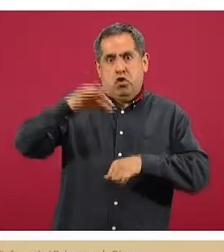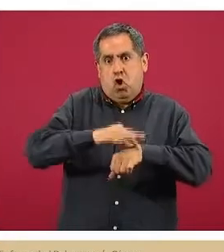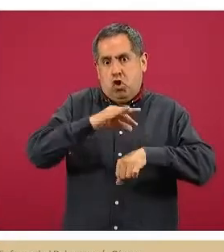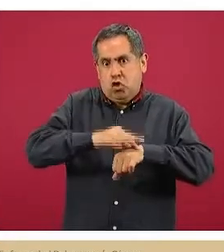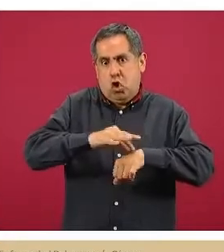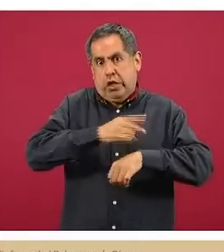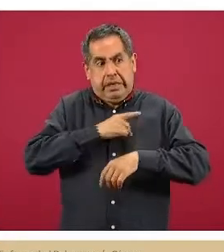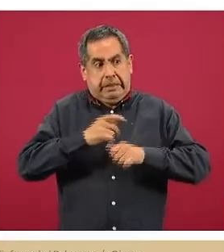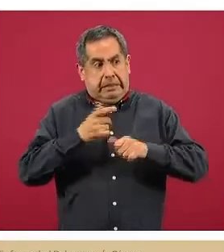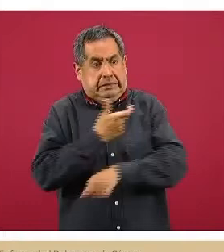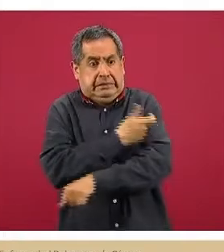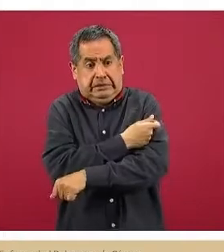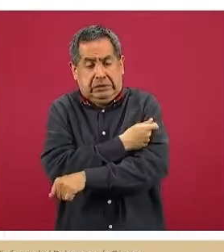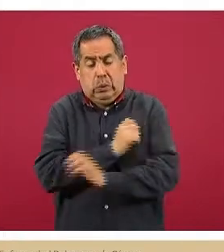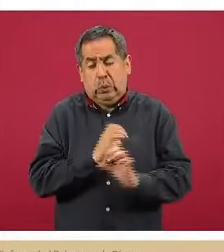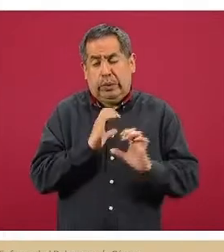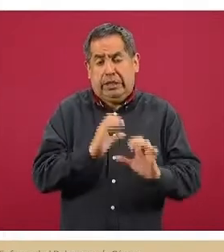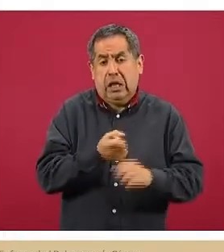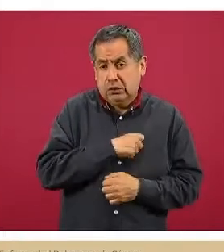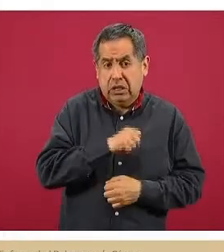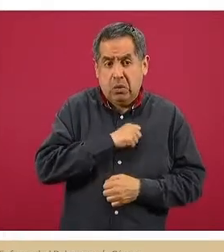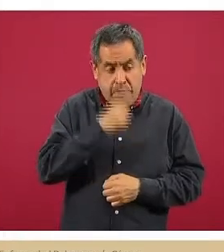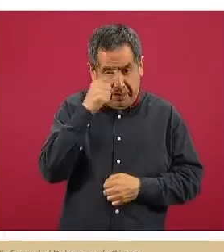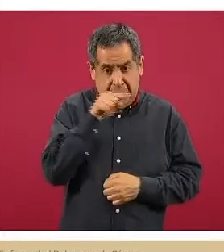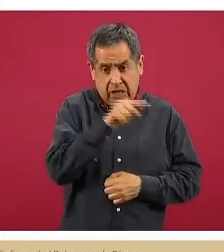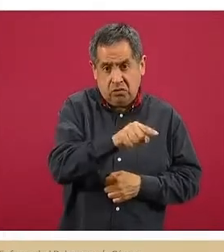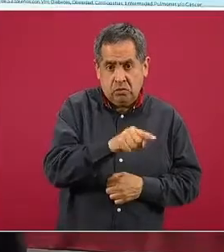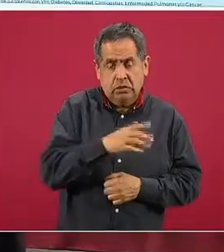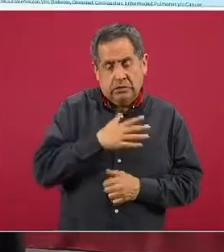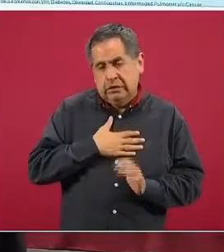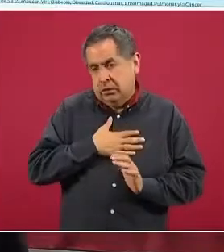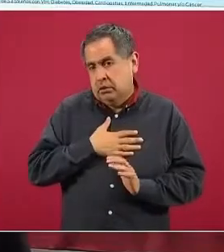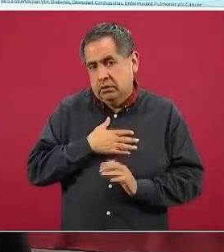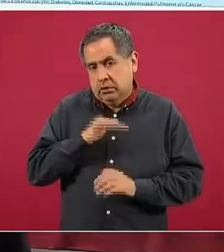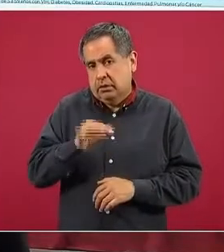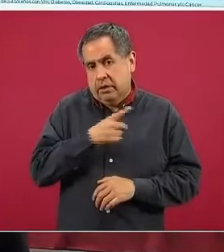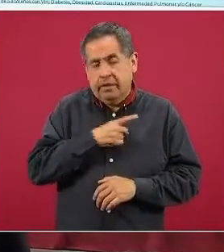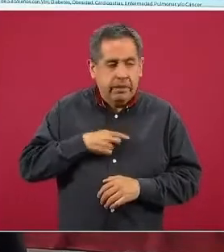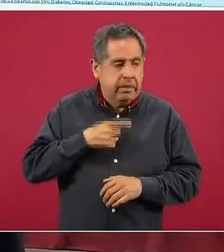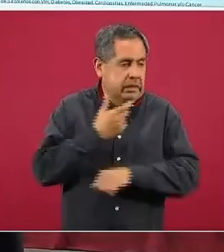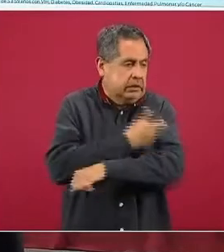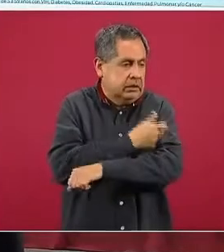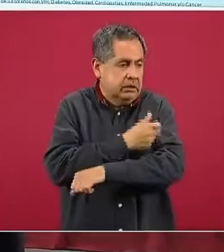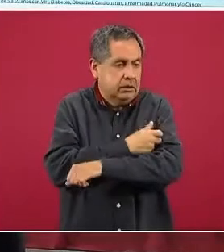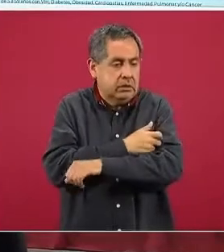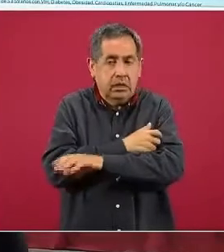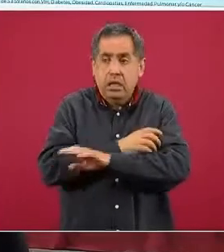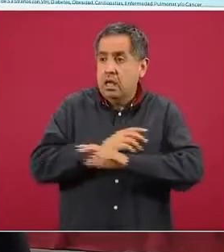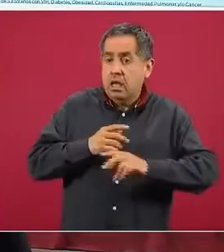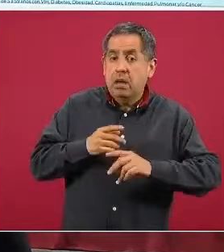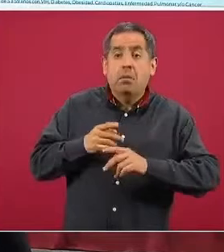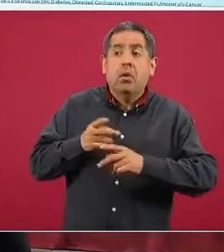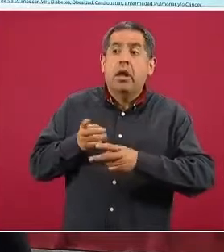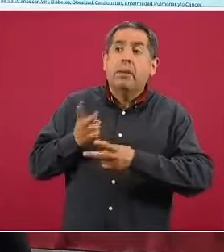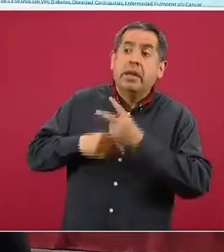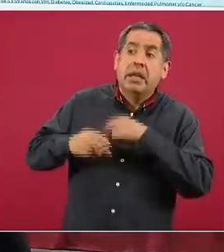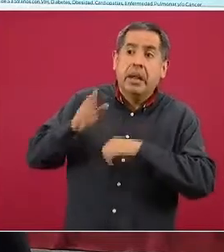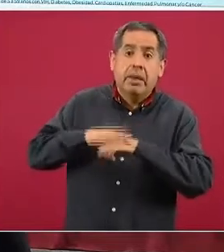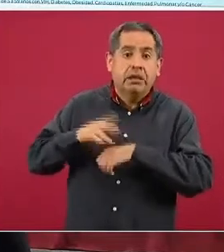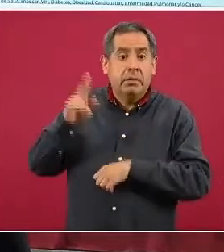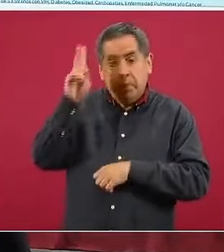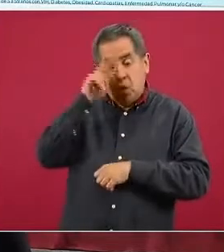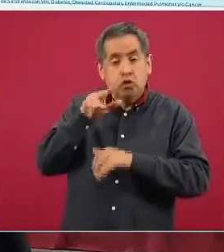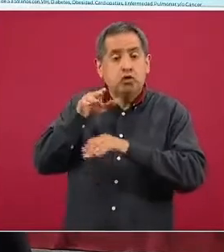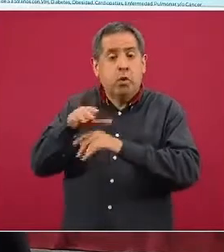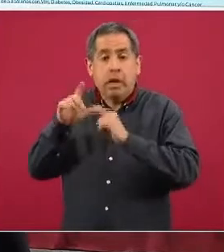de salud los que deben de estar lo más protegidos posible antes de que inicie el periodo más alto